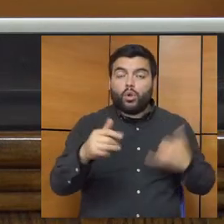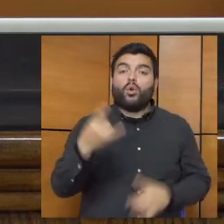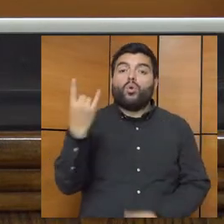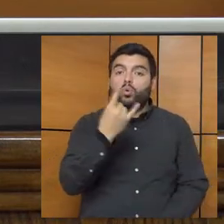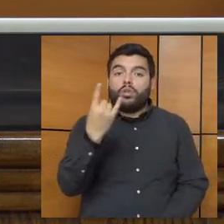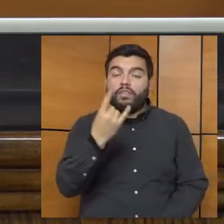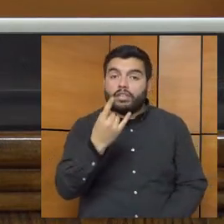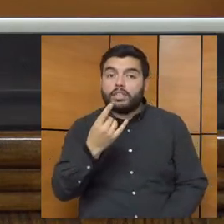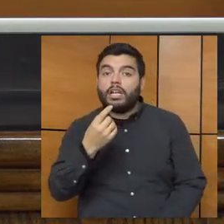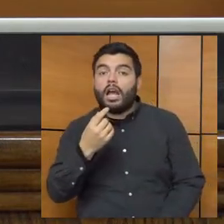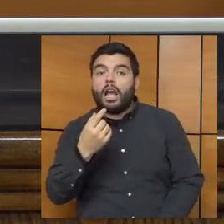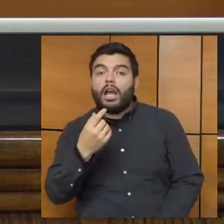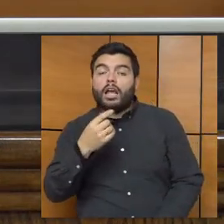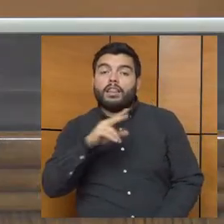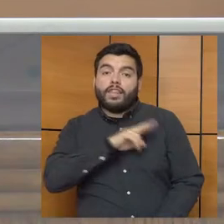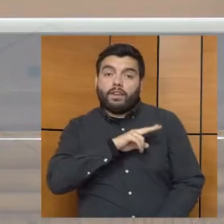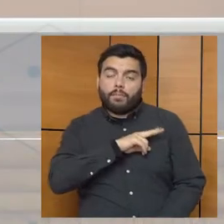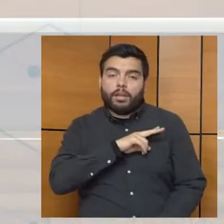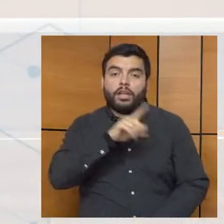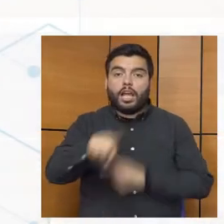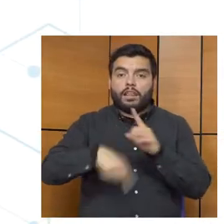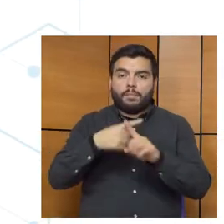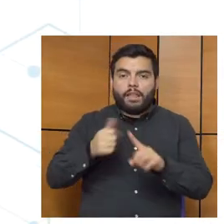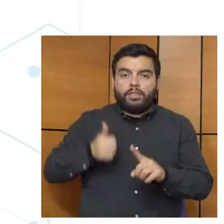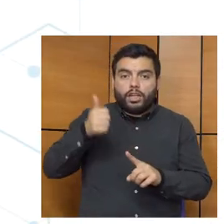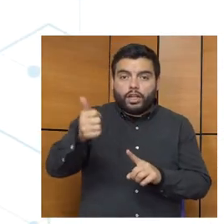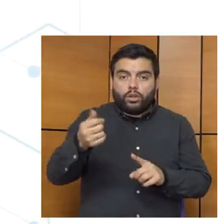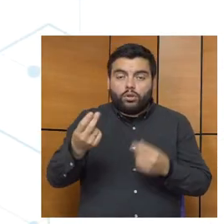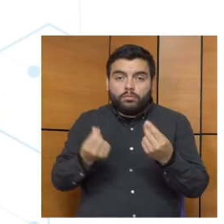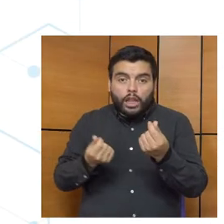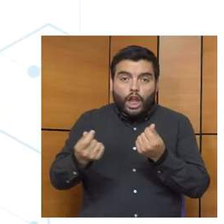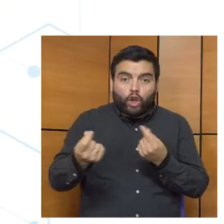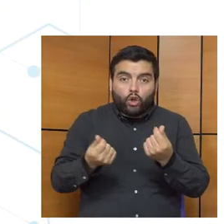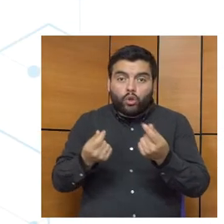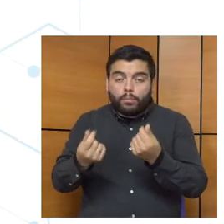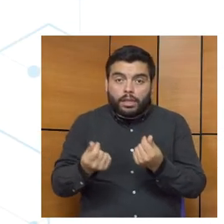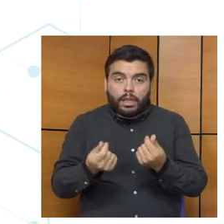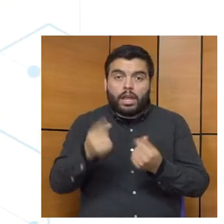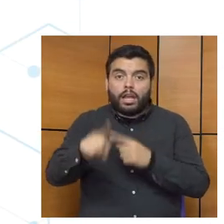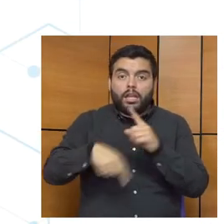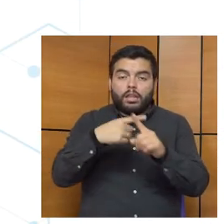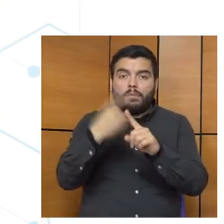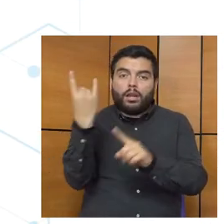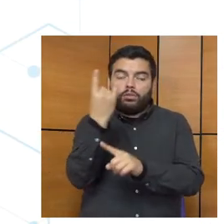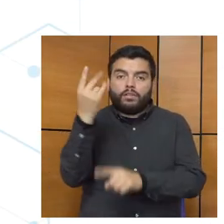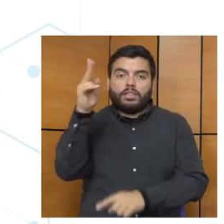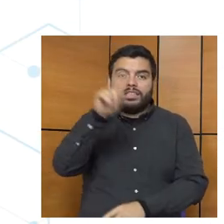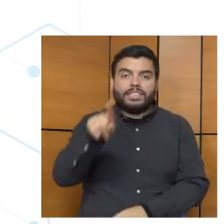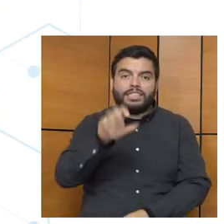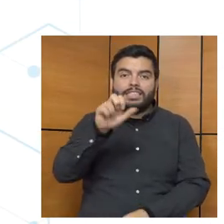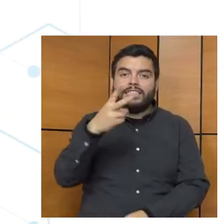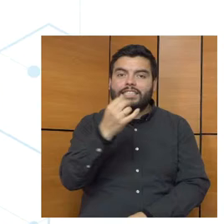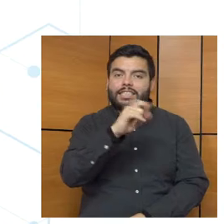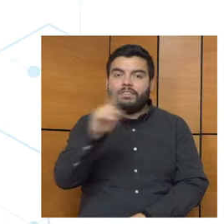Católica de Valparaíso y doctor en Economía y Administración de Empresas por la Universidad de Sevilla. En la actualidad es director de la Escuela de Ingeniería